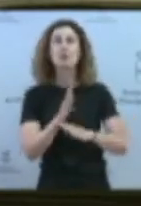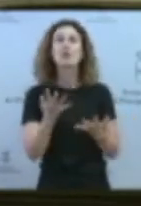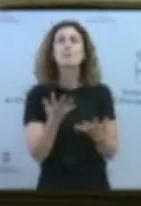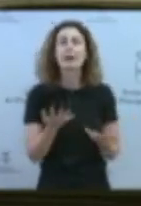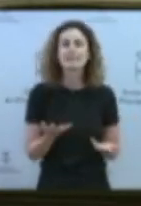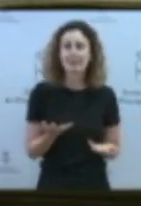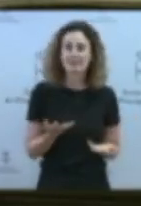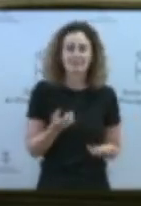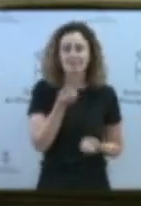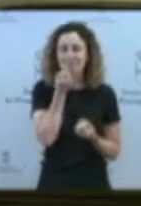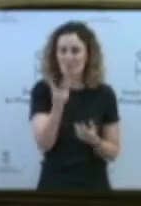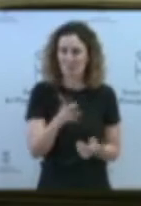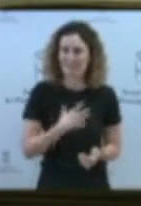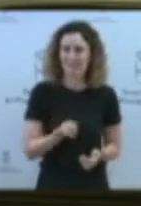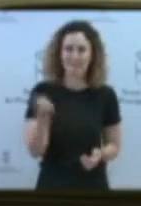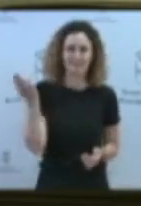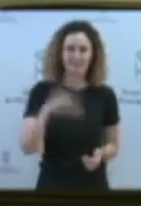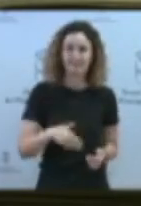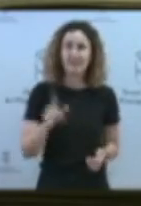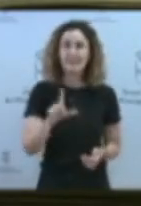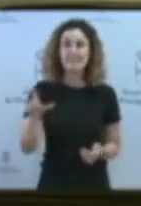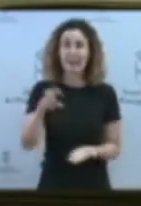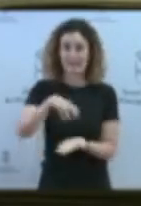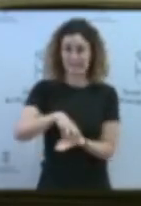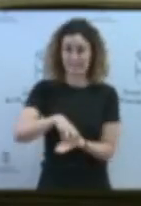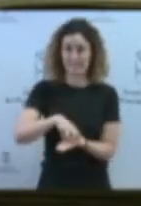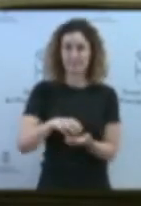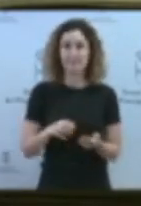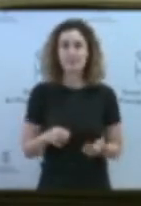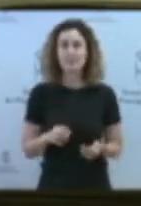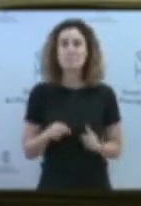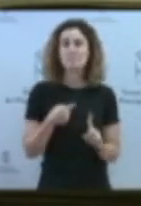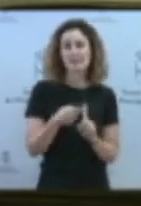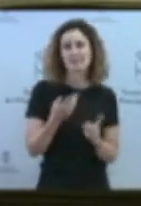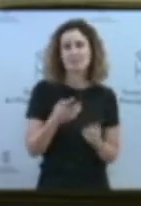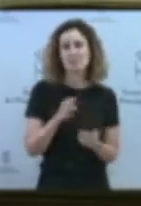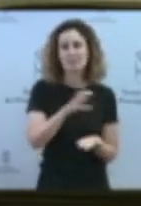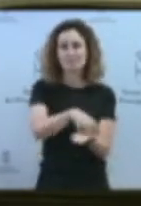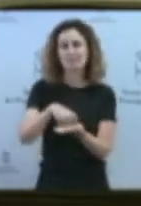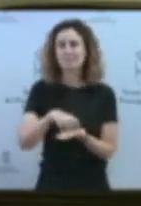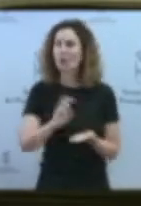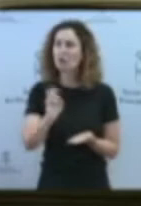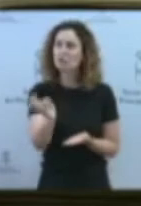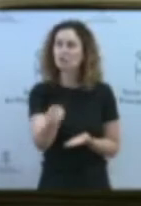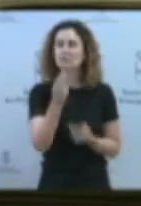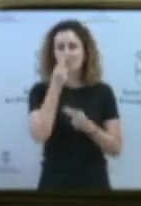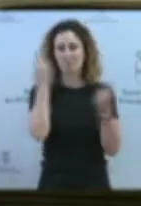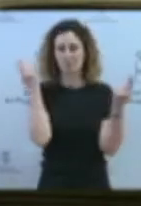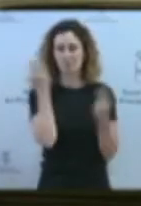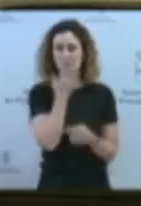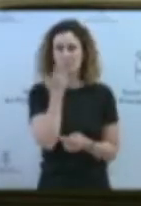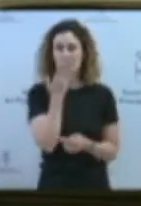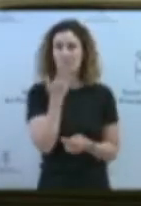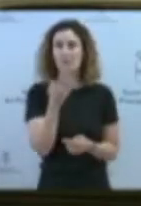de Llanes, en el Centro Público de Valdellera, sino en otros muchos centros públicos que directamente ya desistieron. Usted leyó la